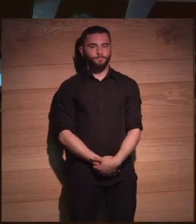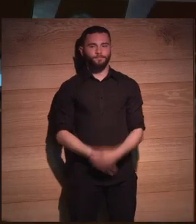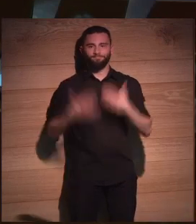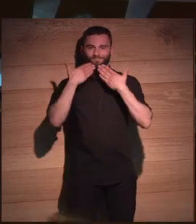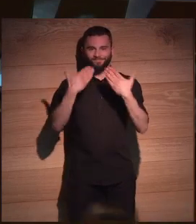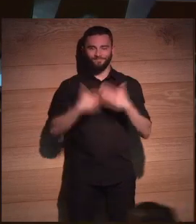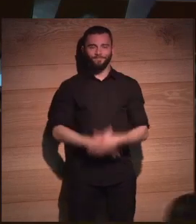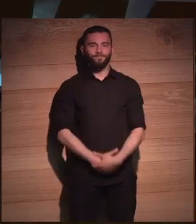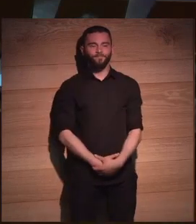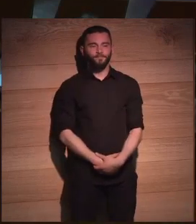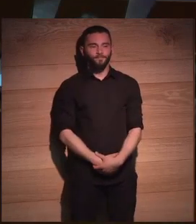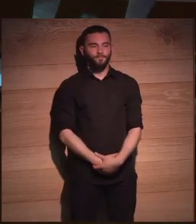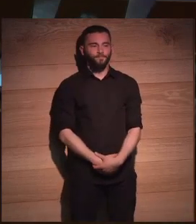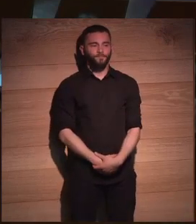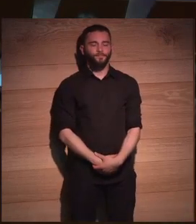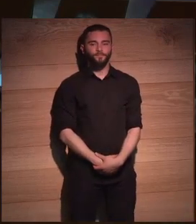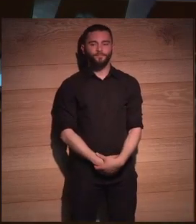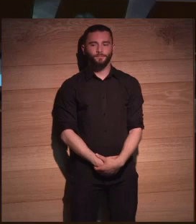Gracias.